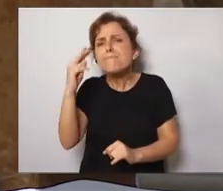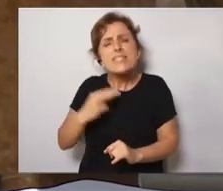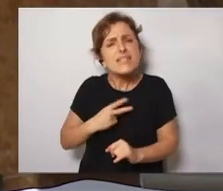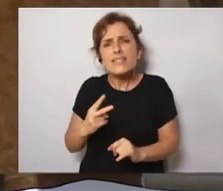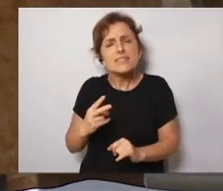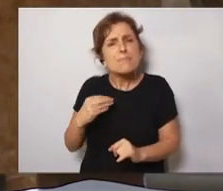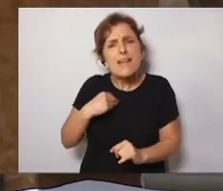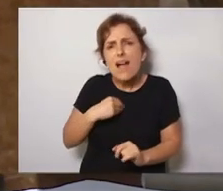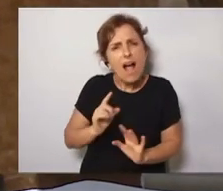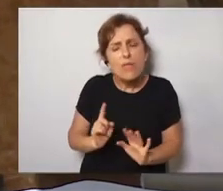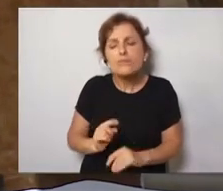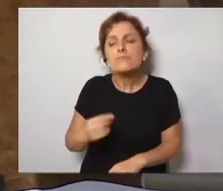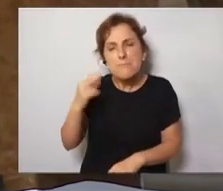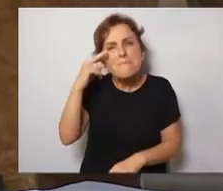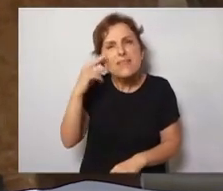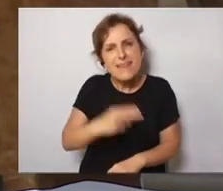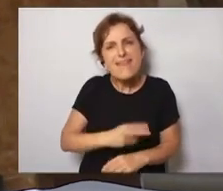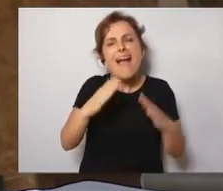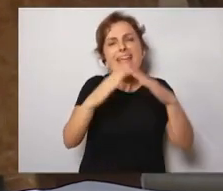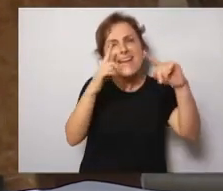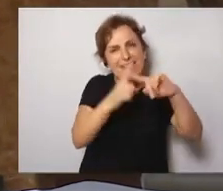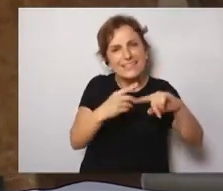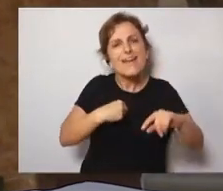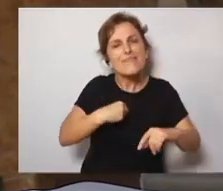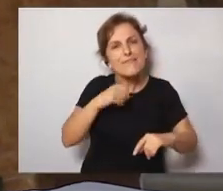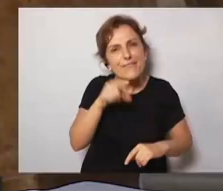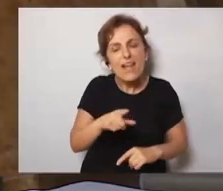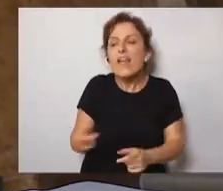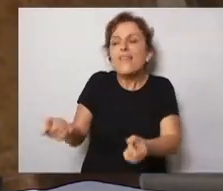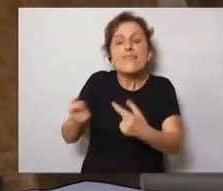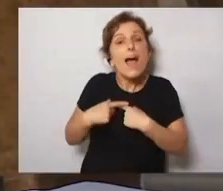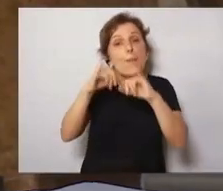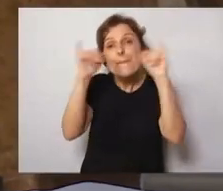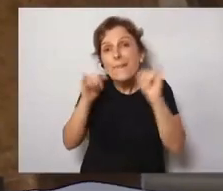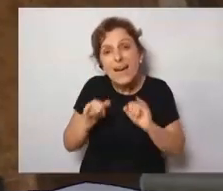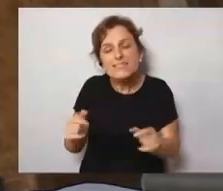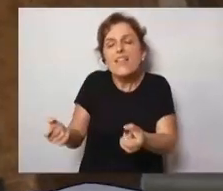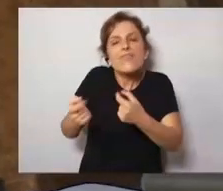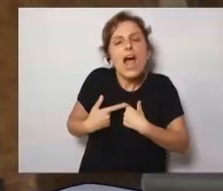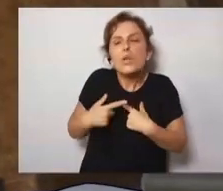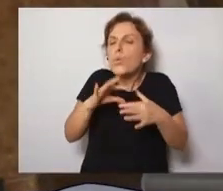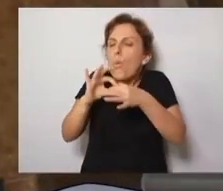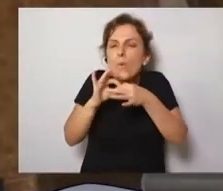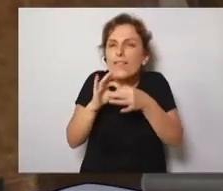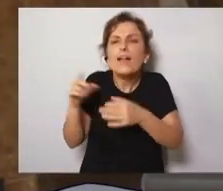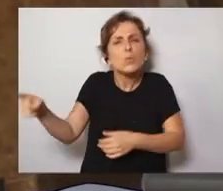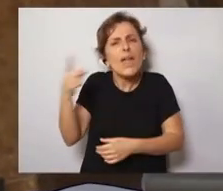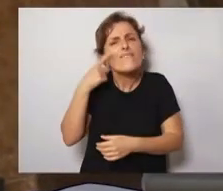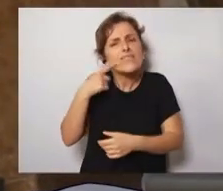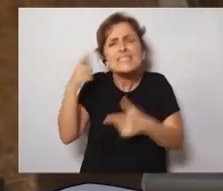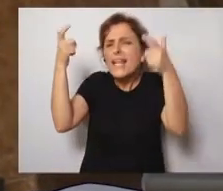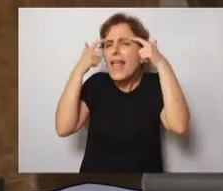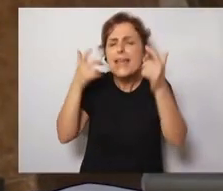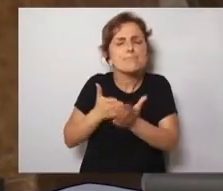la fe de tu iglesia según tu palabra concédenos la paz y la unidad los que vivís y rellenadas por los siglos de los siglos